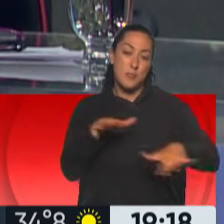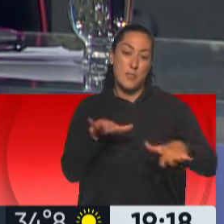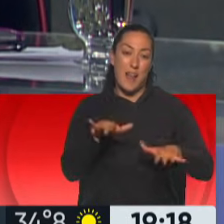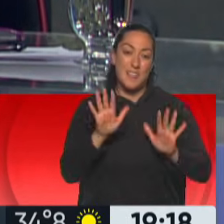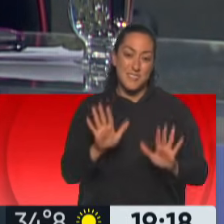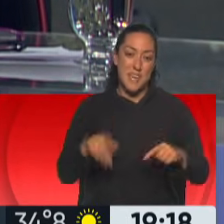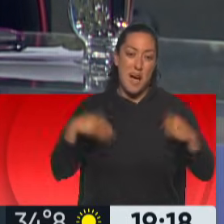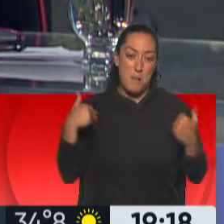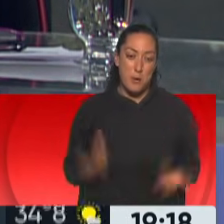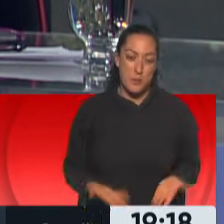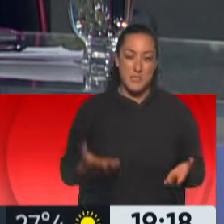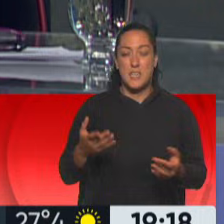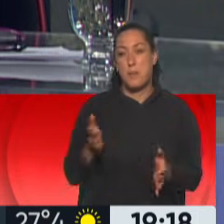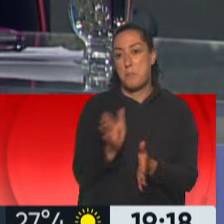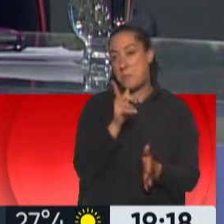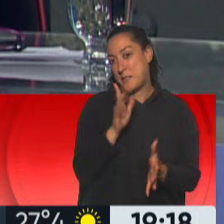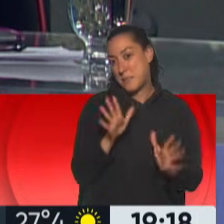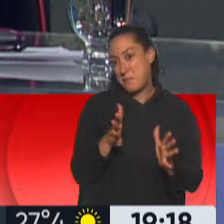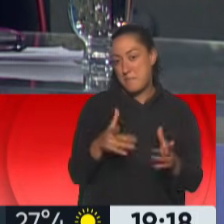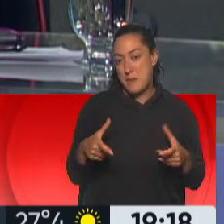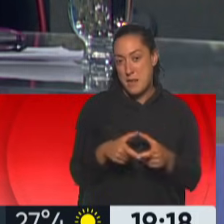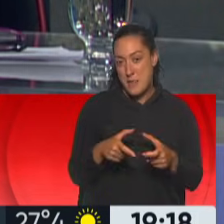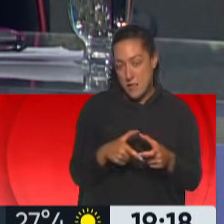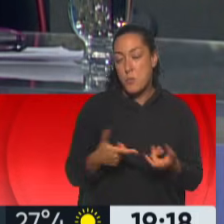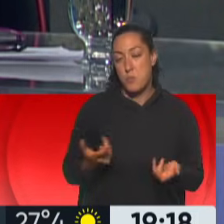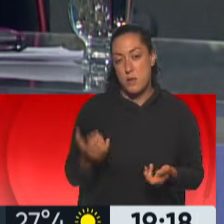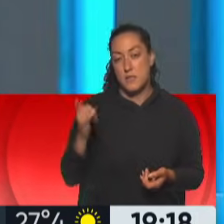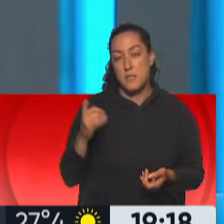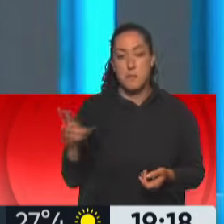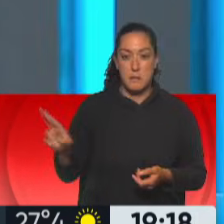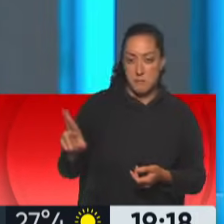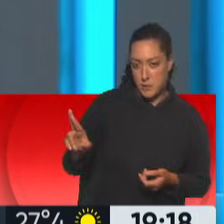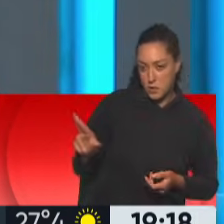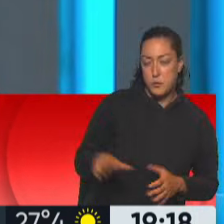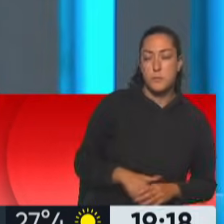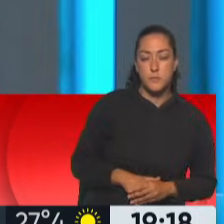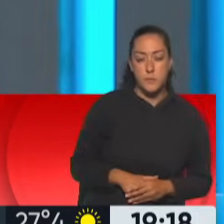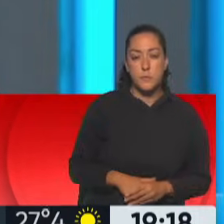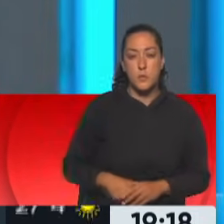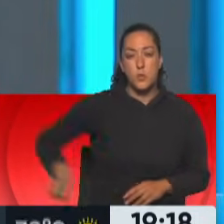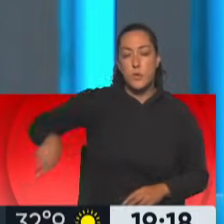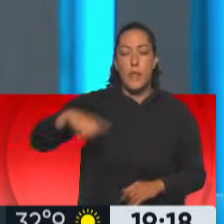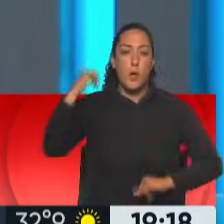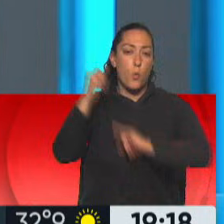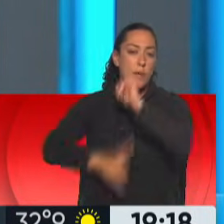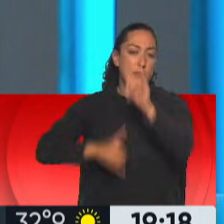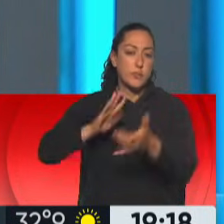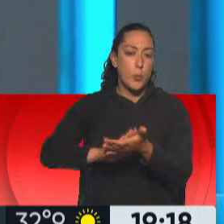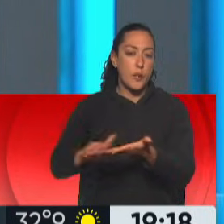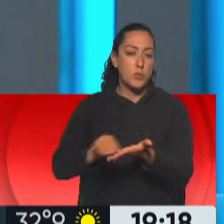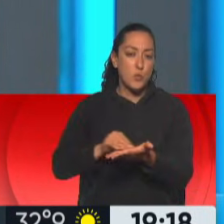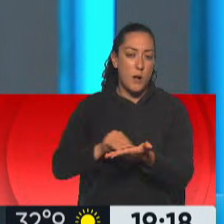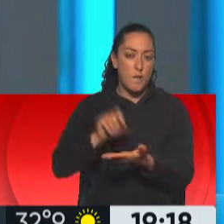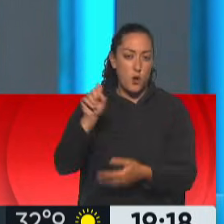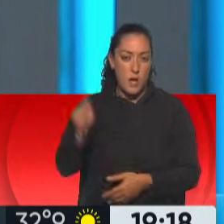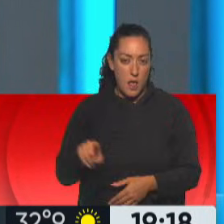ahora déjenme decirles, sí, claro. si me permiten, porque recién contaban ustedes quién es el abogado defensor de